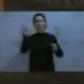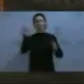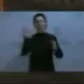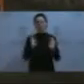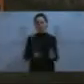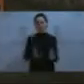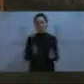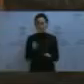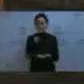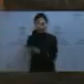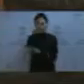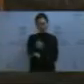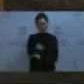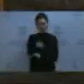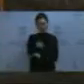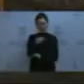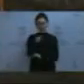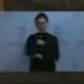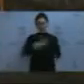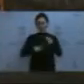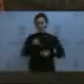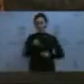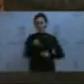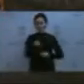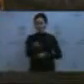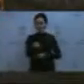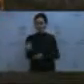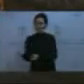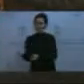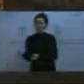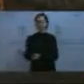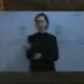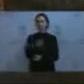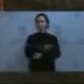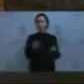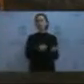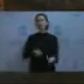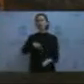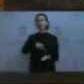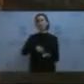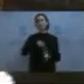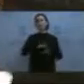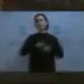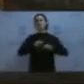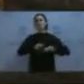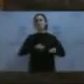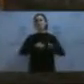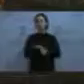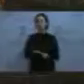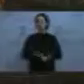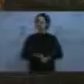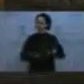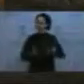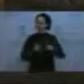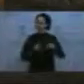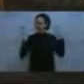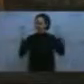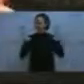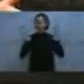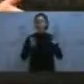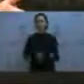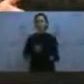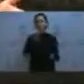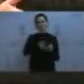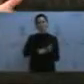se impongan aportaciones a las familias ni exigencias para la Administración. La participación en